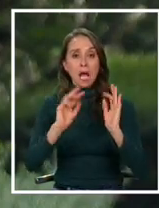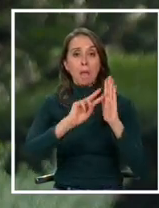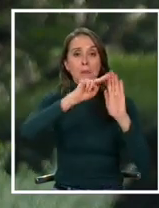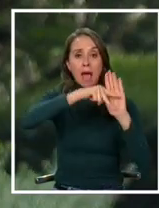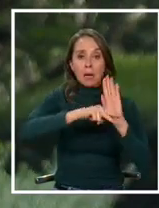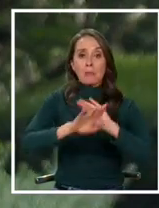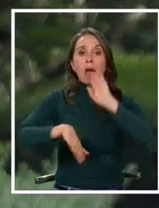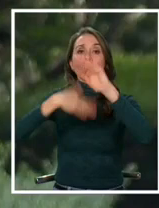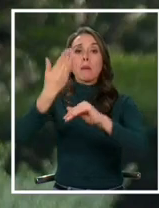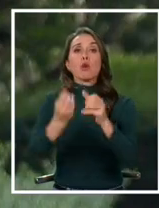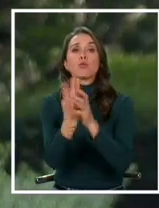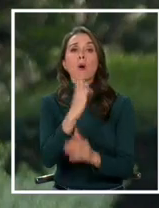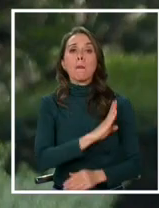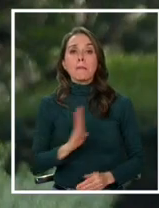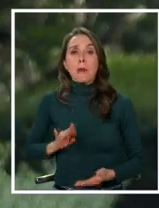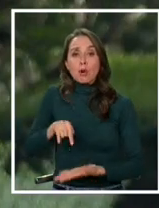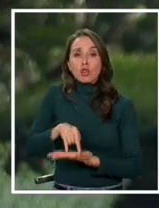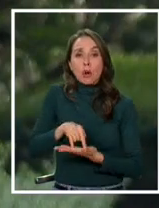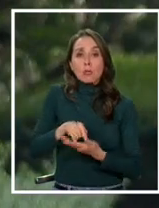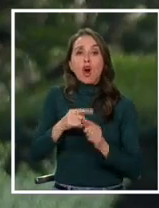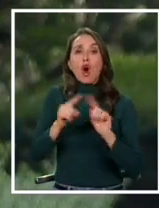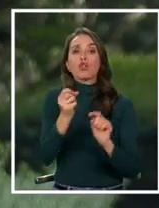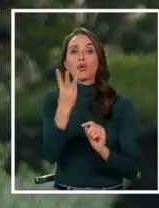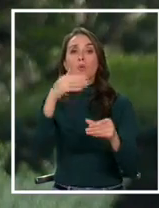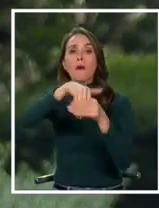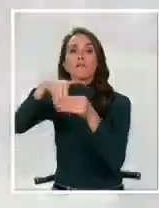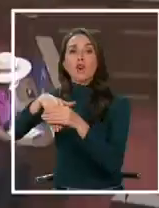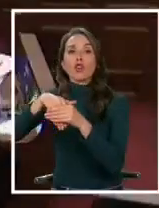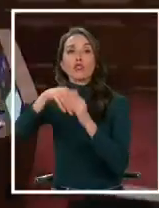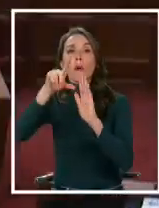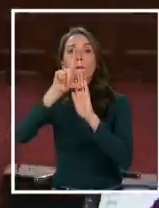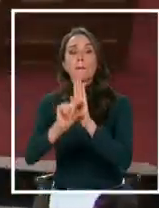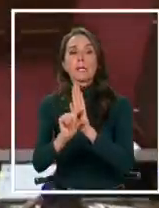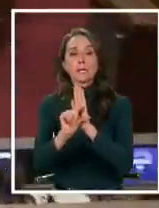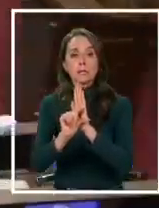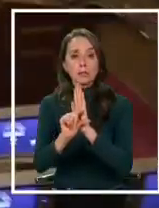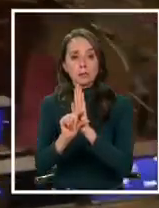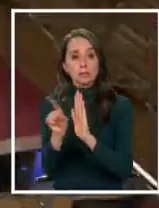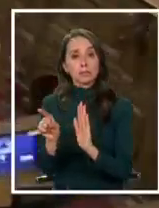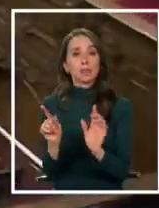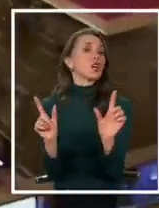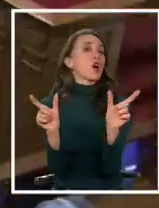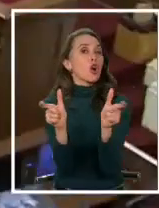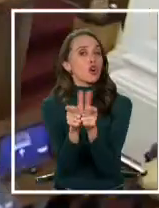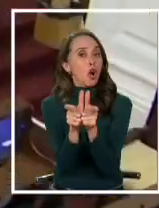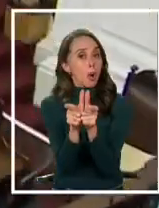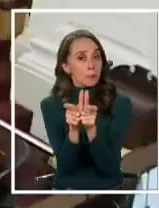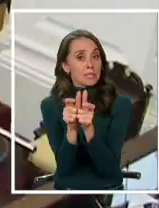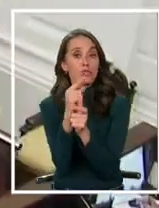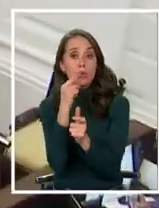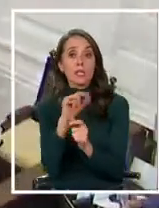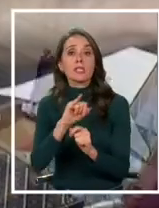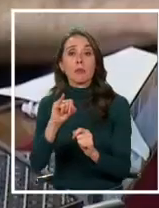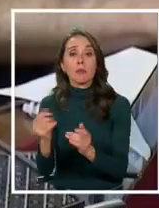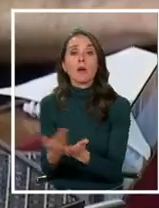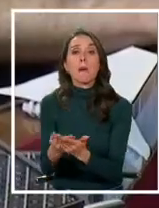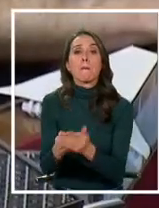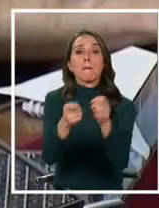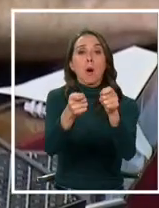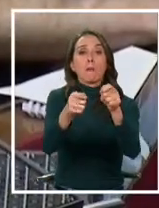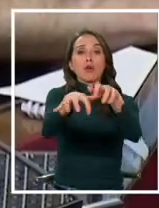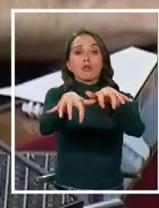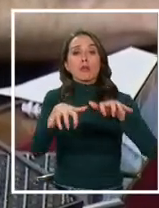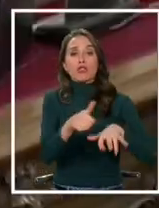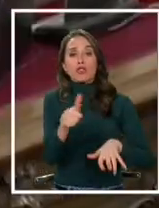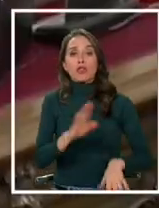siguiente tenga un quum distinto y mucho más bajo lo rectificado en la comisión debe ser votado por el pleno por lo que muchos